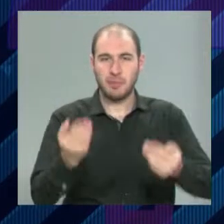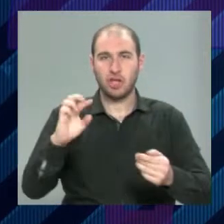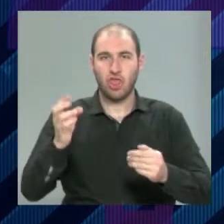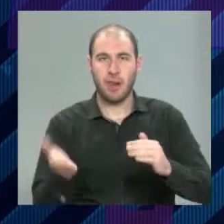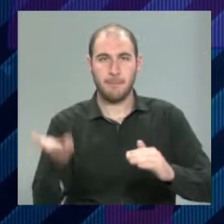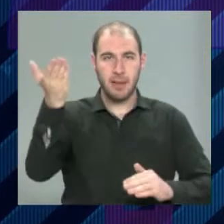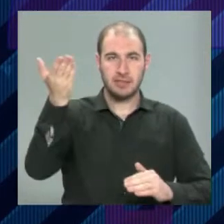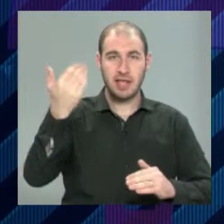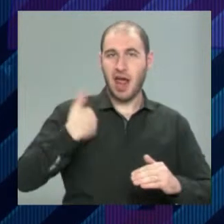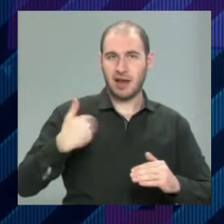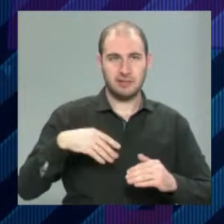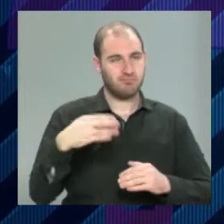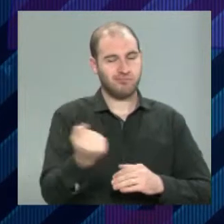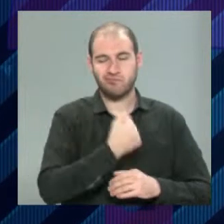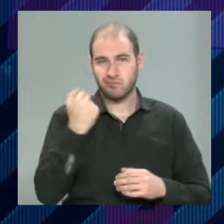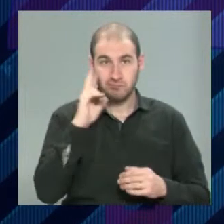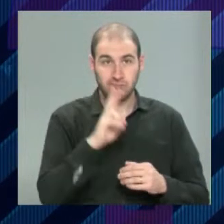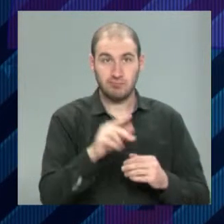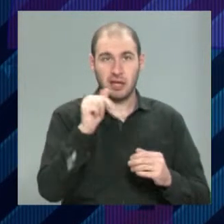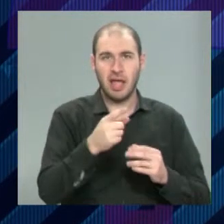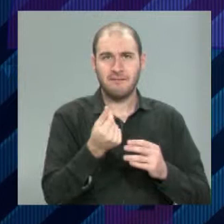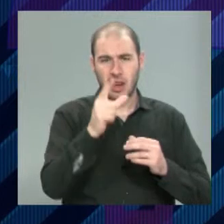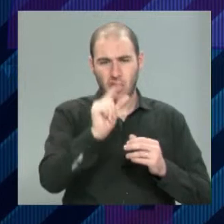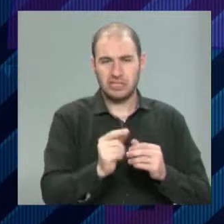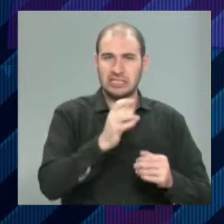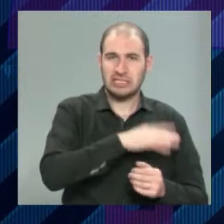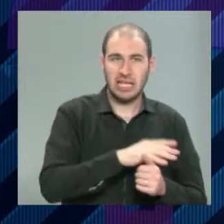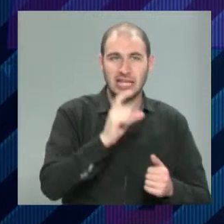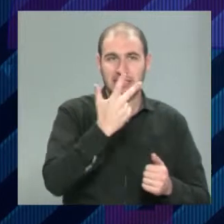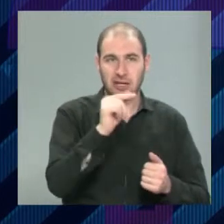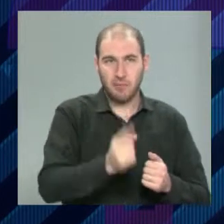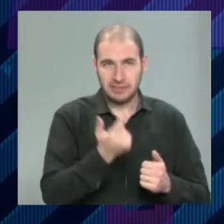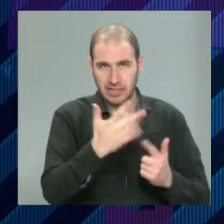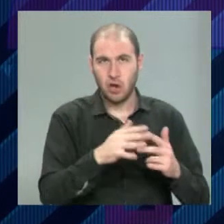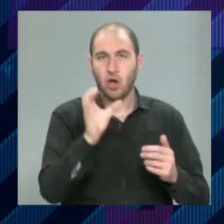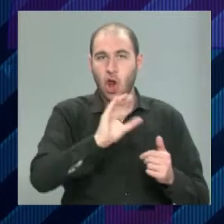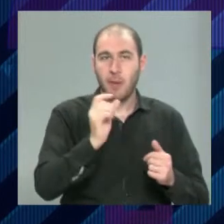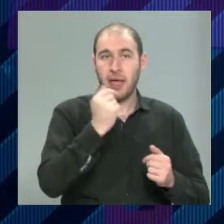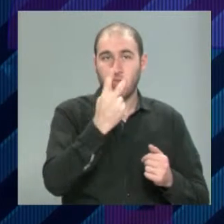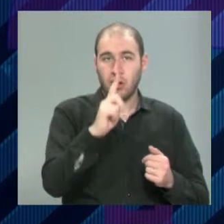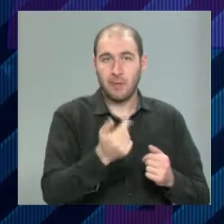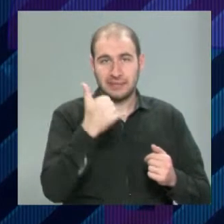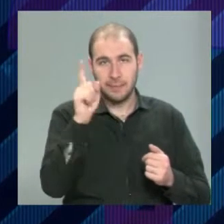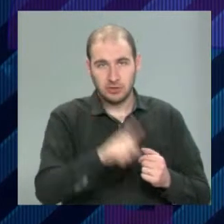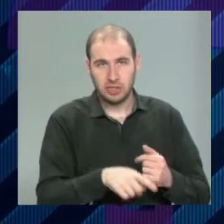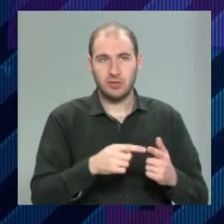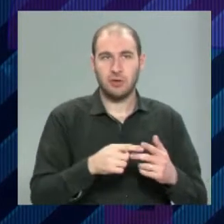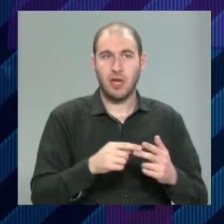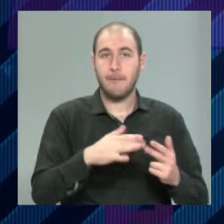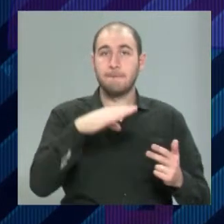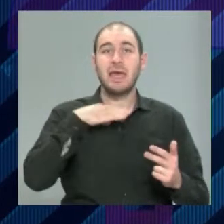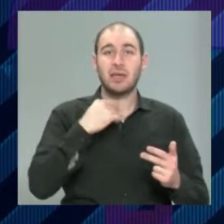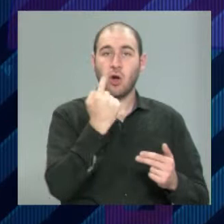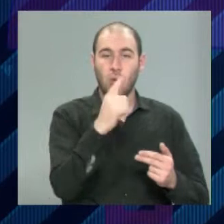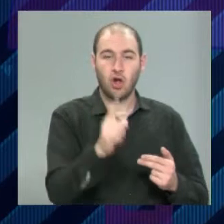y Argentina dio la nota, lo podemos ver, las devaluaciones de Chile en un 3,5%, Colombia 2,6%,